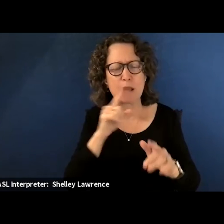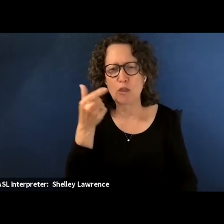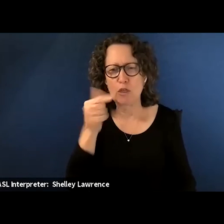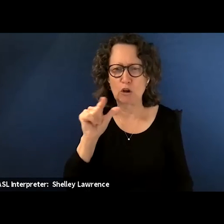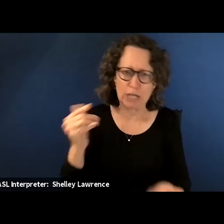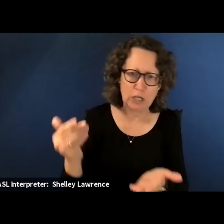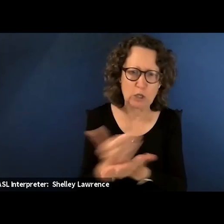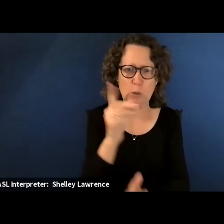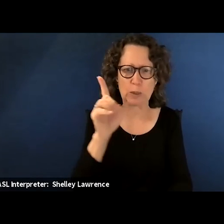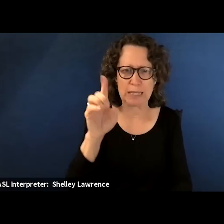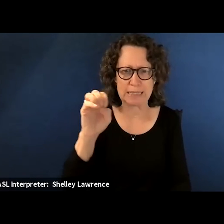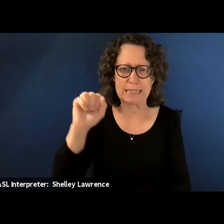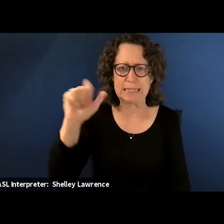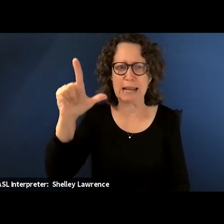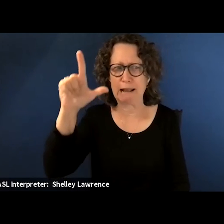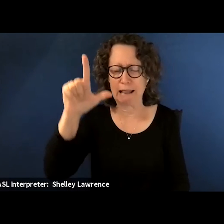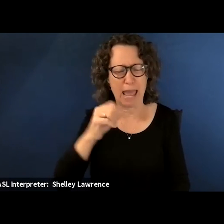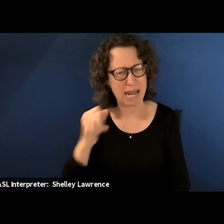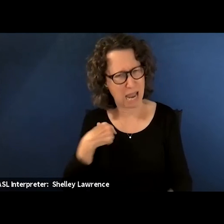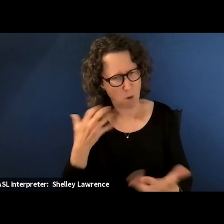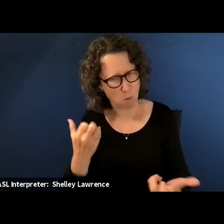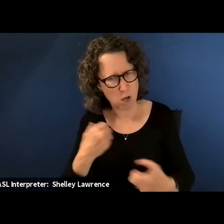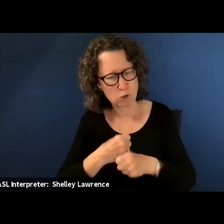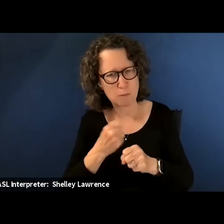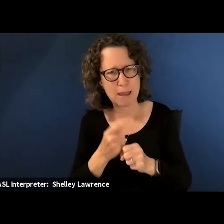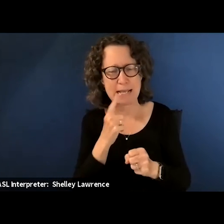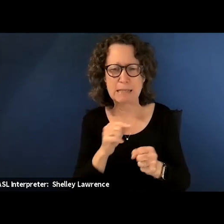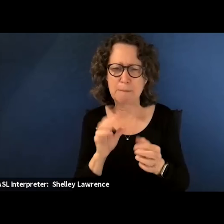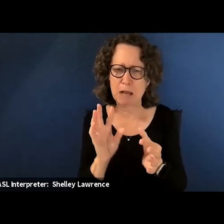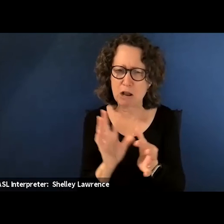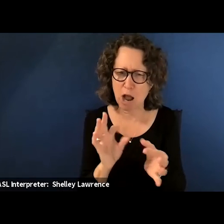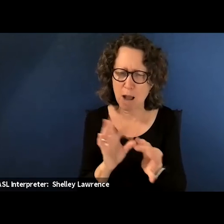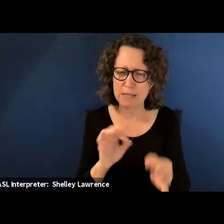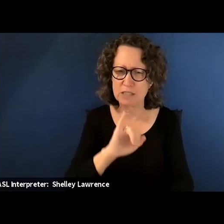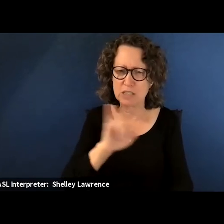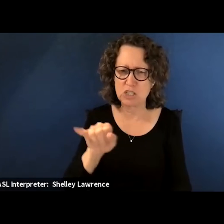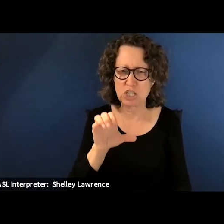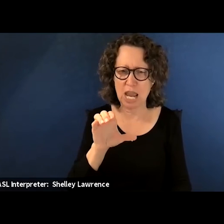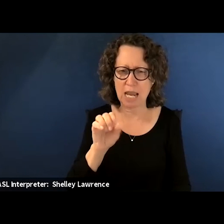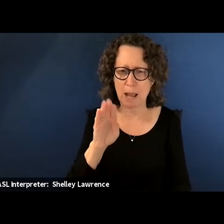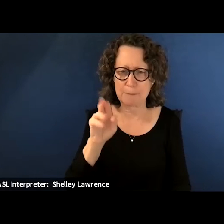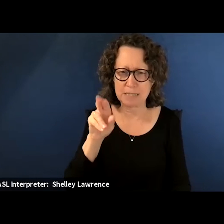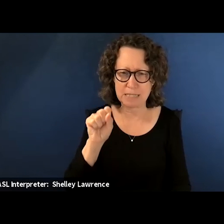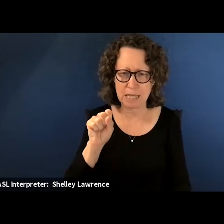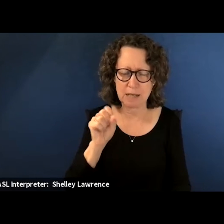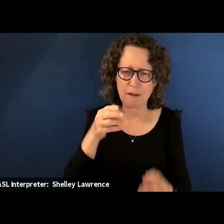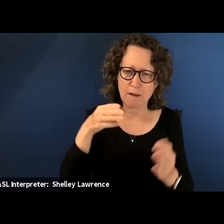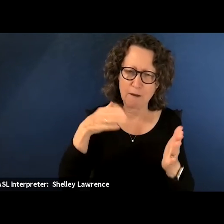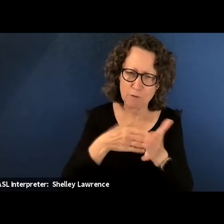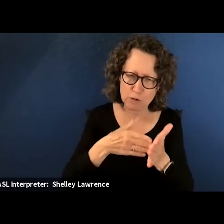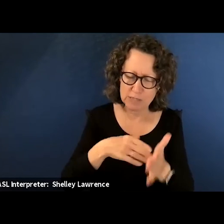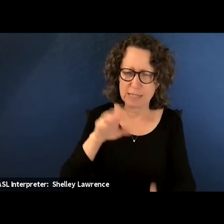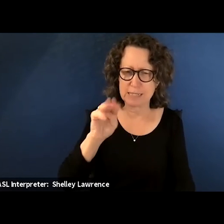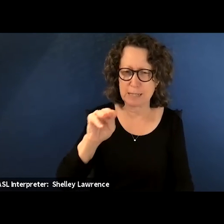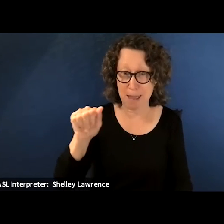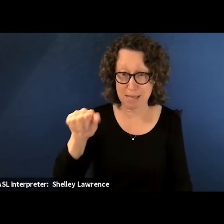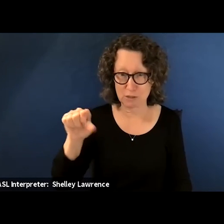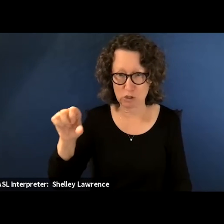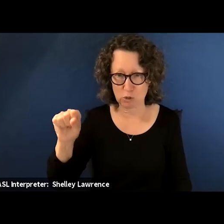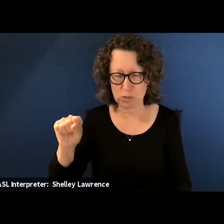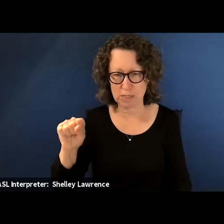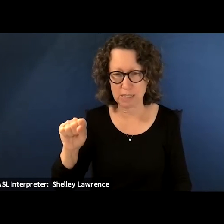Y que ustedes están llamándole a esto el Green New Deal. Yo quería hacer unos comentarios.